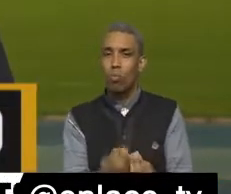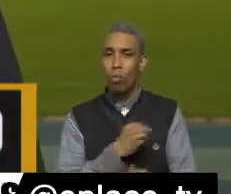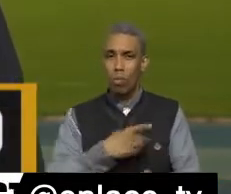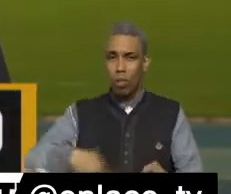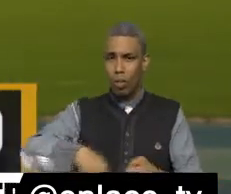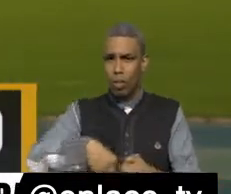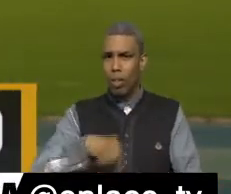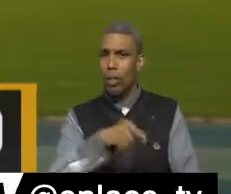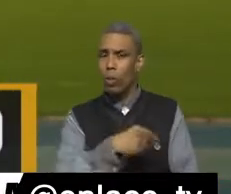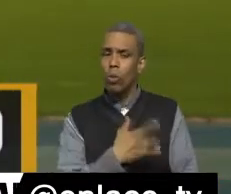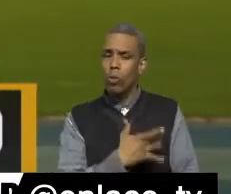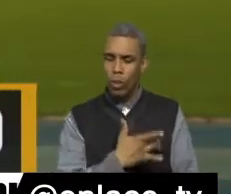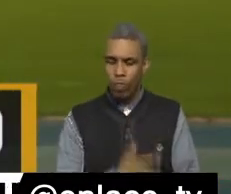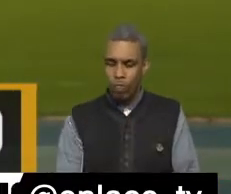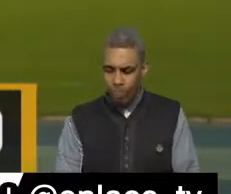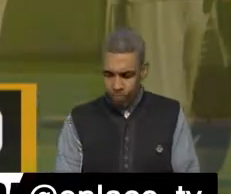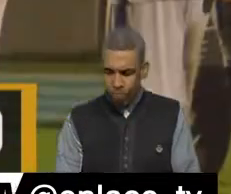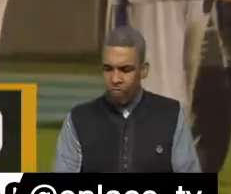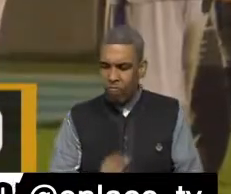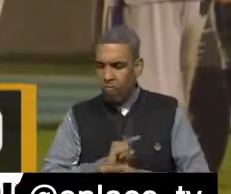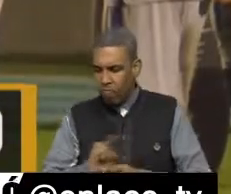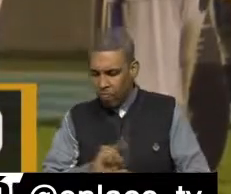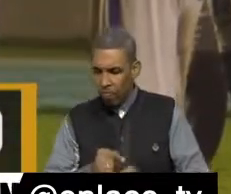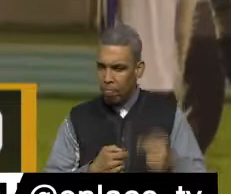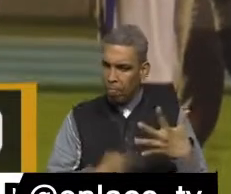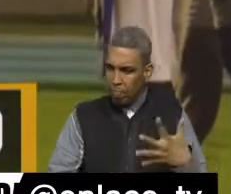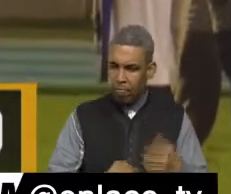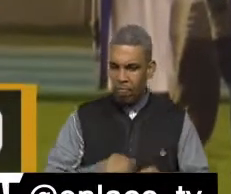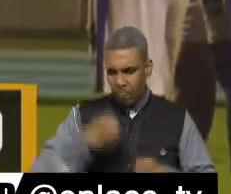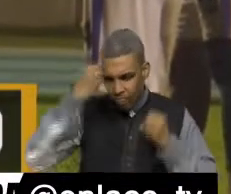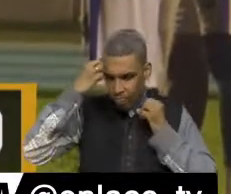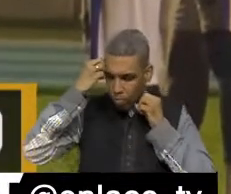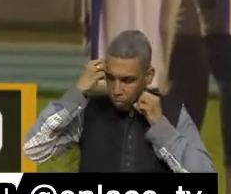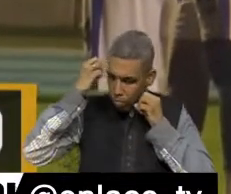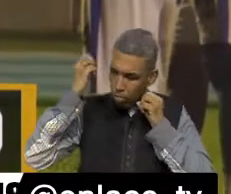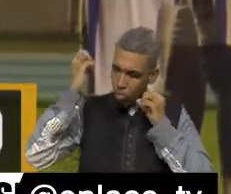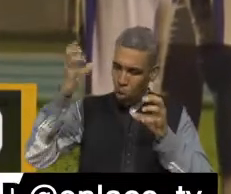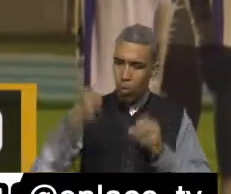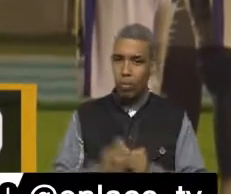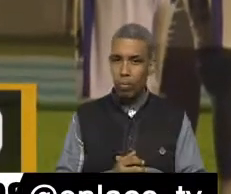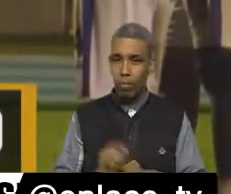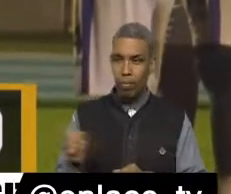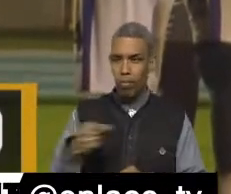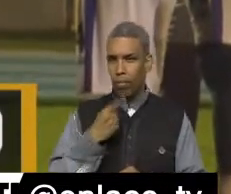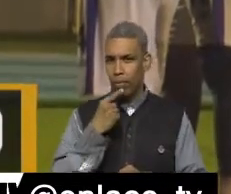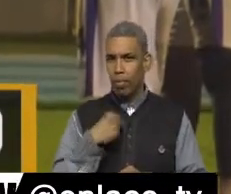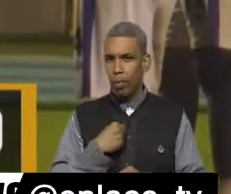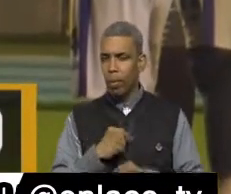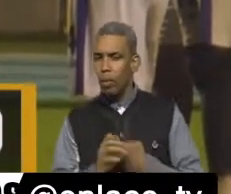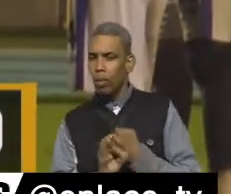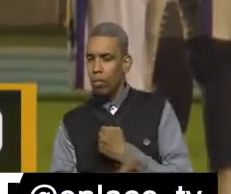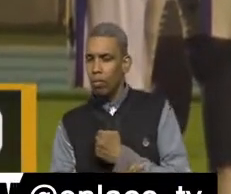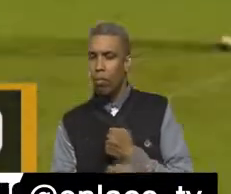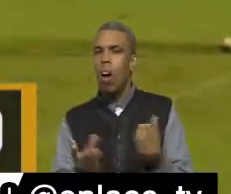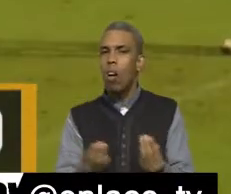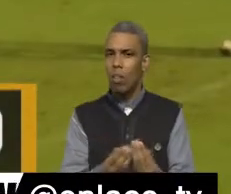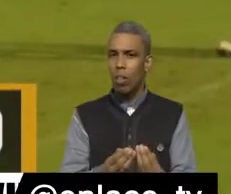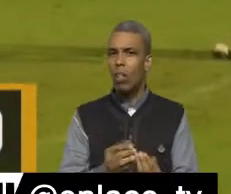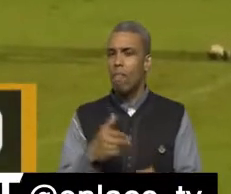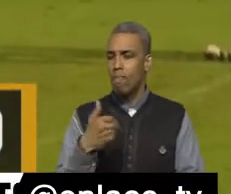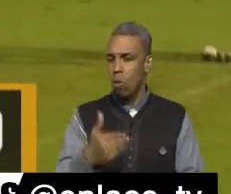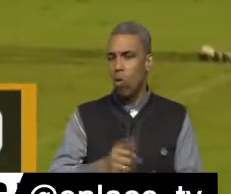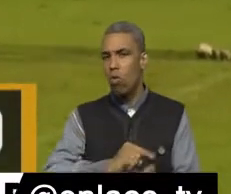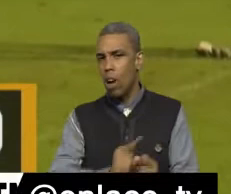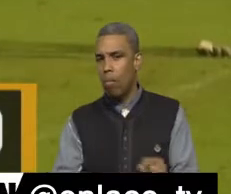lograr terminar el campeonato de buena forma. El técnico Cruz Real sabe que en conjunto el equipo saldrá de la situación en la que se encuentra y